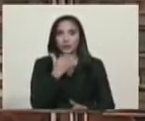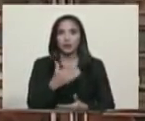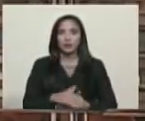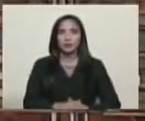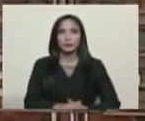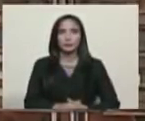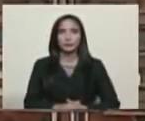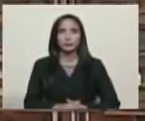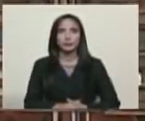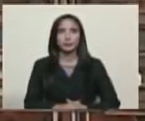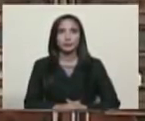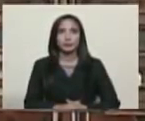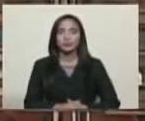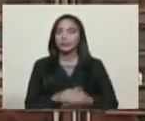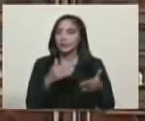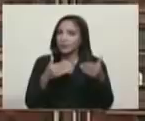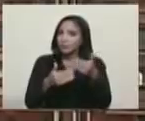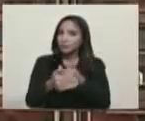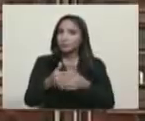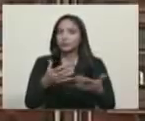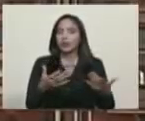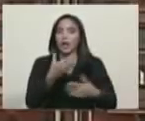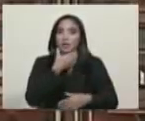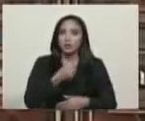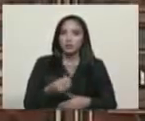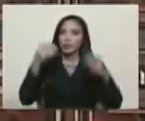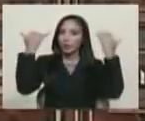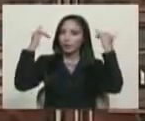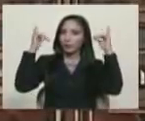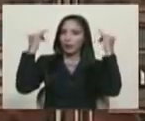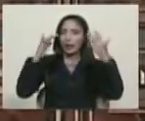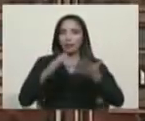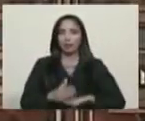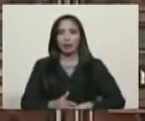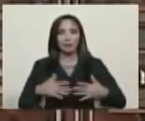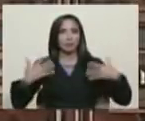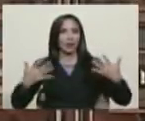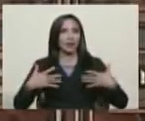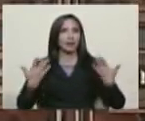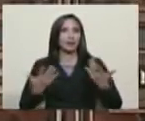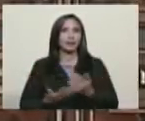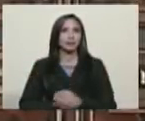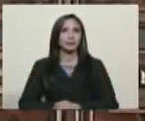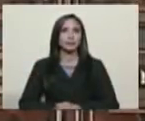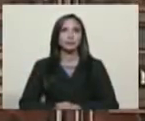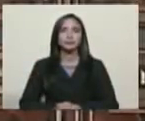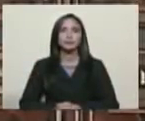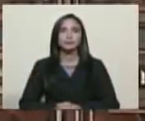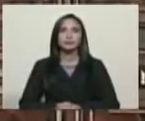a las festividades de la Natividad, a las